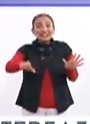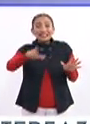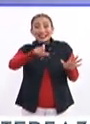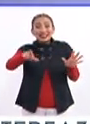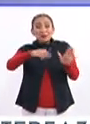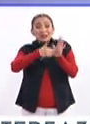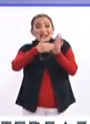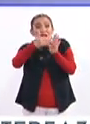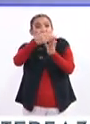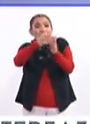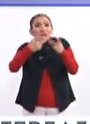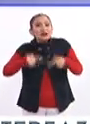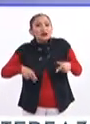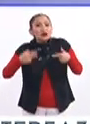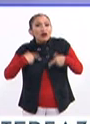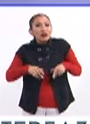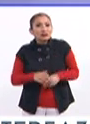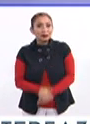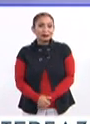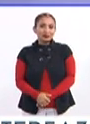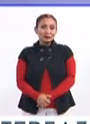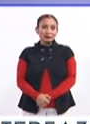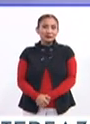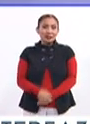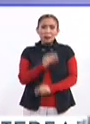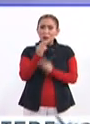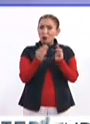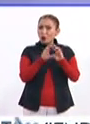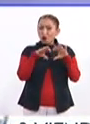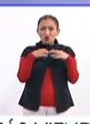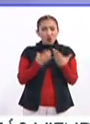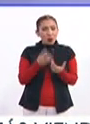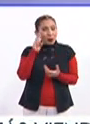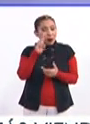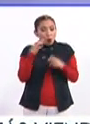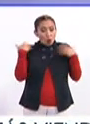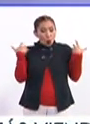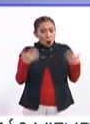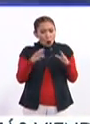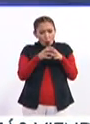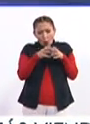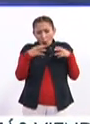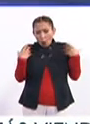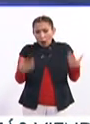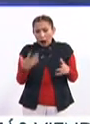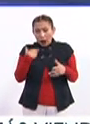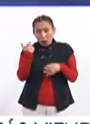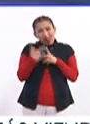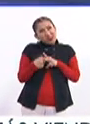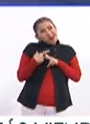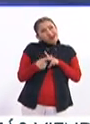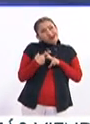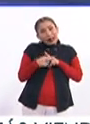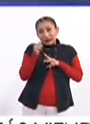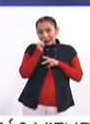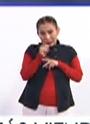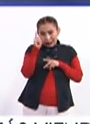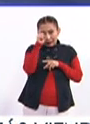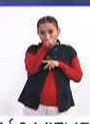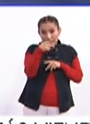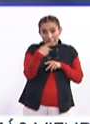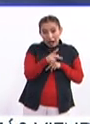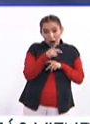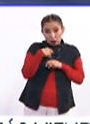700 millones de habitantes. Claro. Es una cosa que, miren, hacer números siempre es difícil,